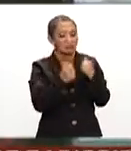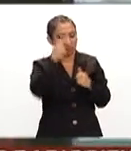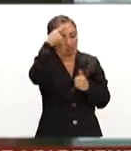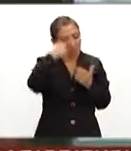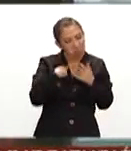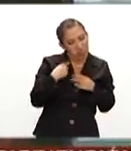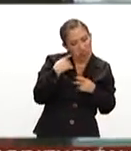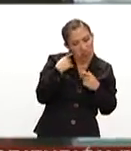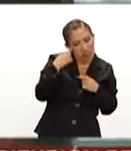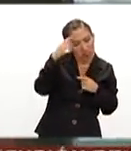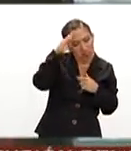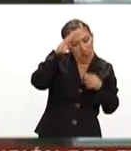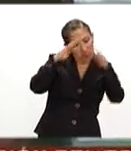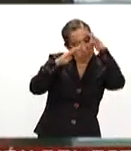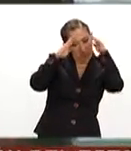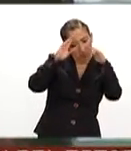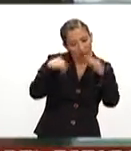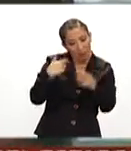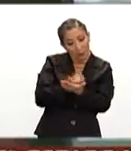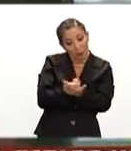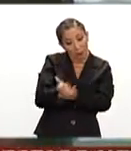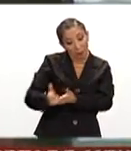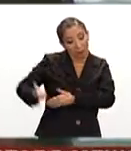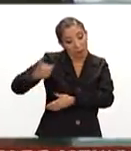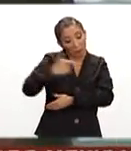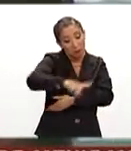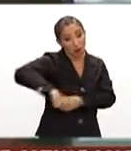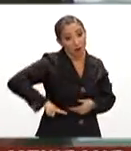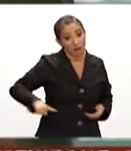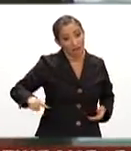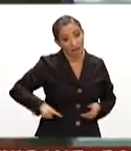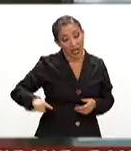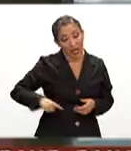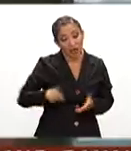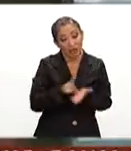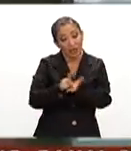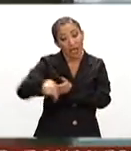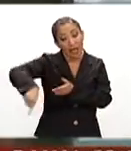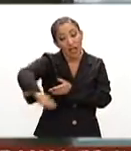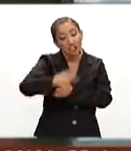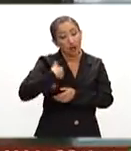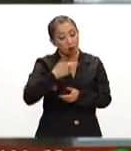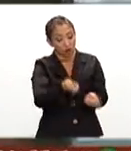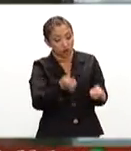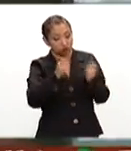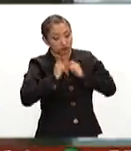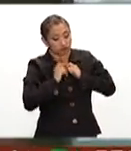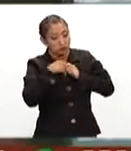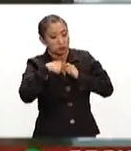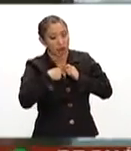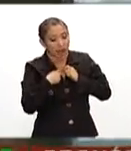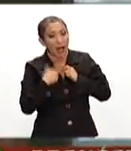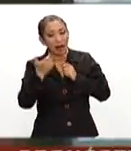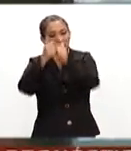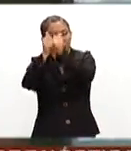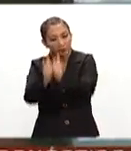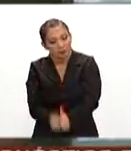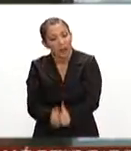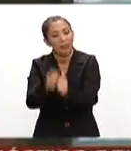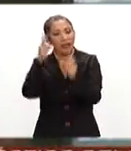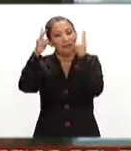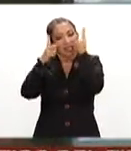consideró ajustar la cuota propuesta por el Ejecutivo Federal del derecho por la obtención de la condición de estancia